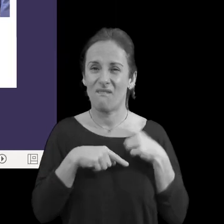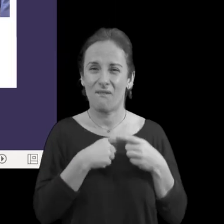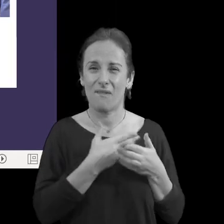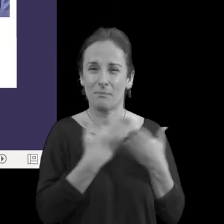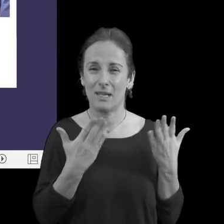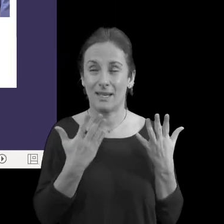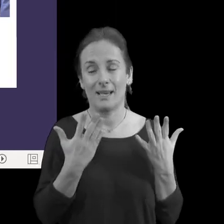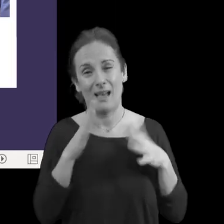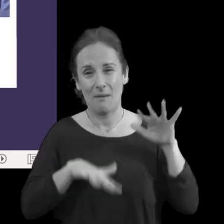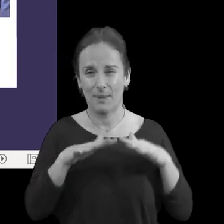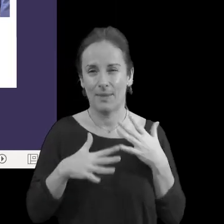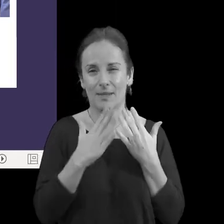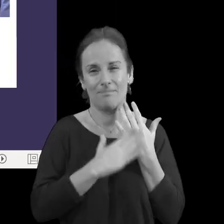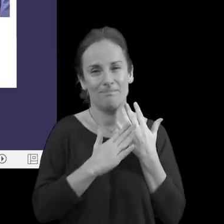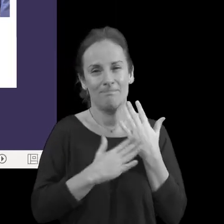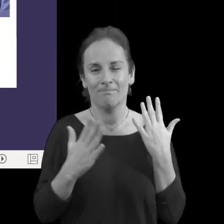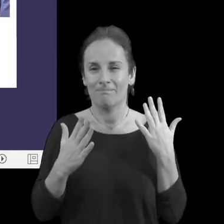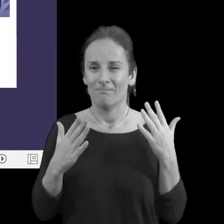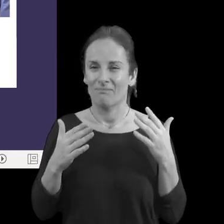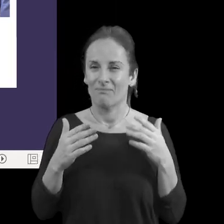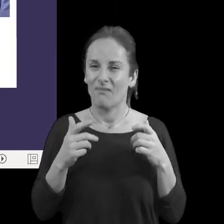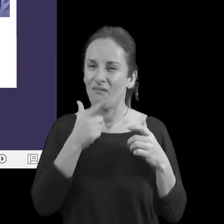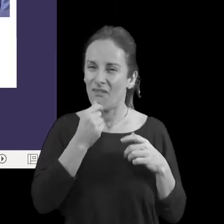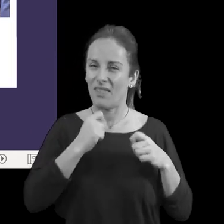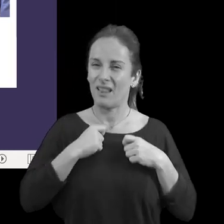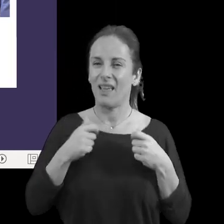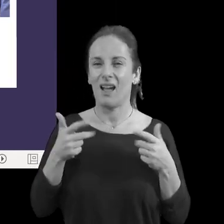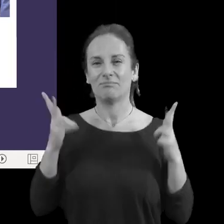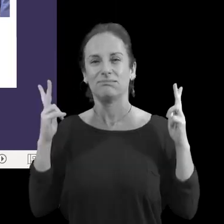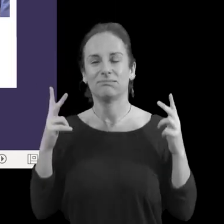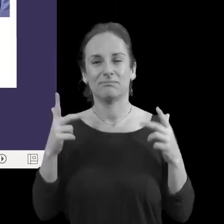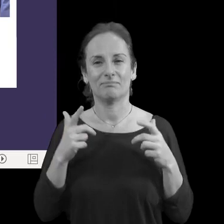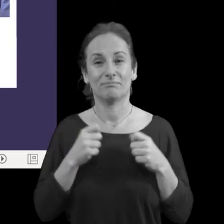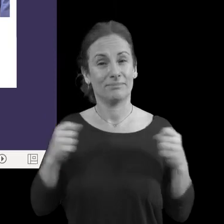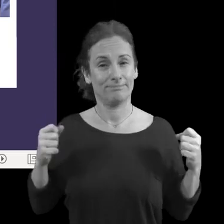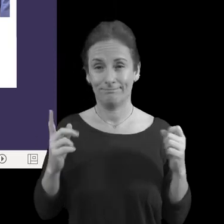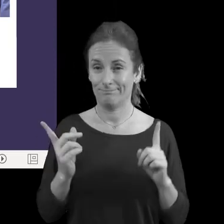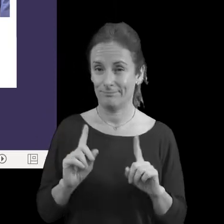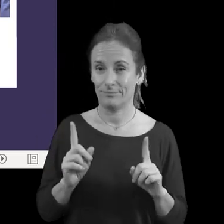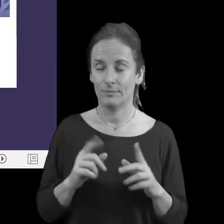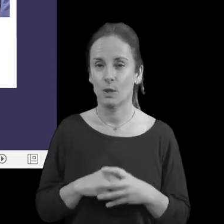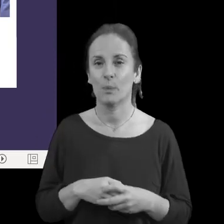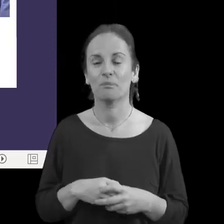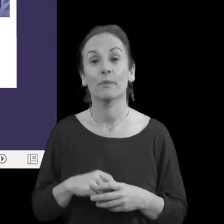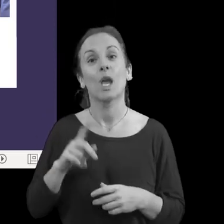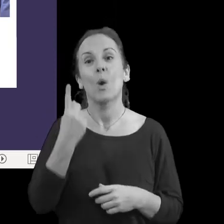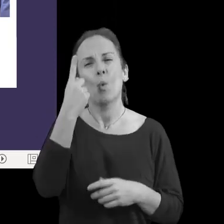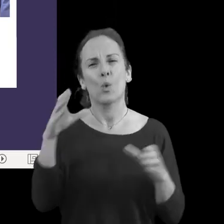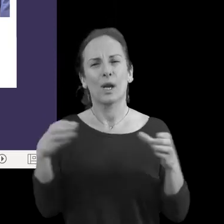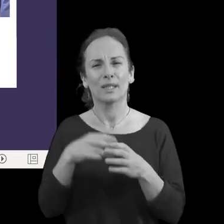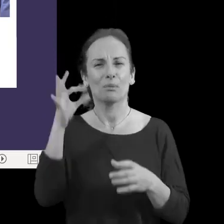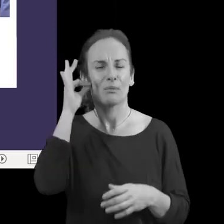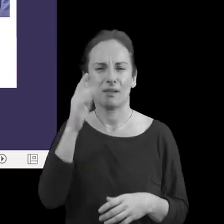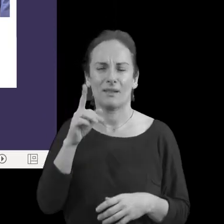más acogedores, ¿no? Y bueno, como dice un colectivo lesbianas que se llama las pospotorras, que os animo a que